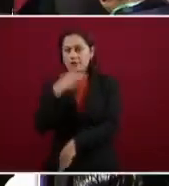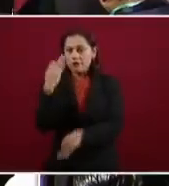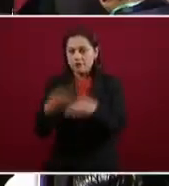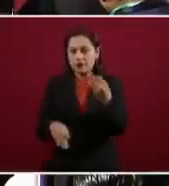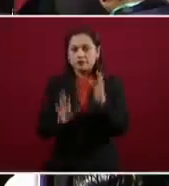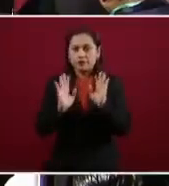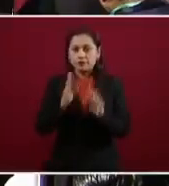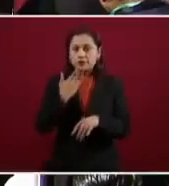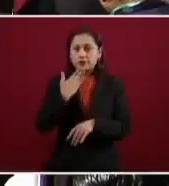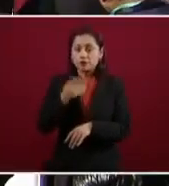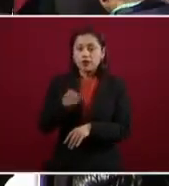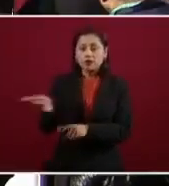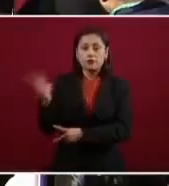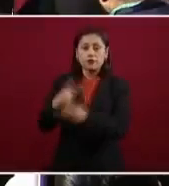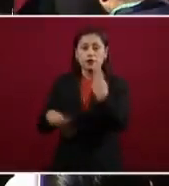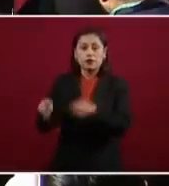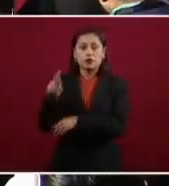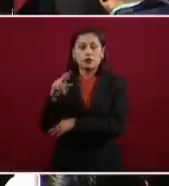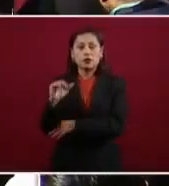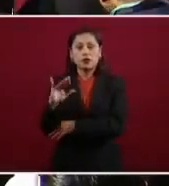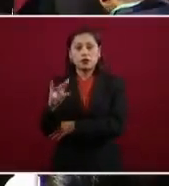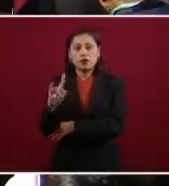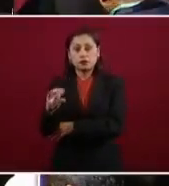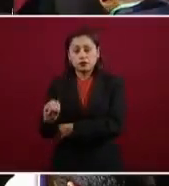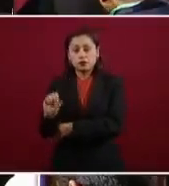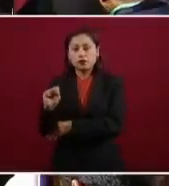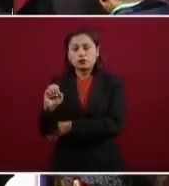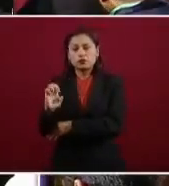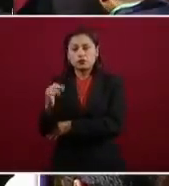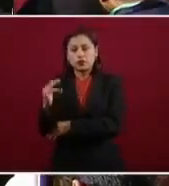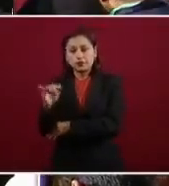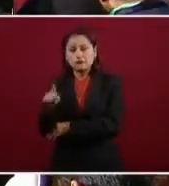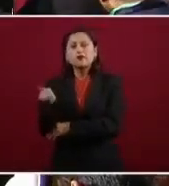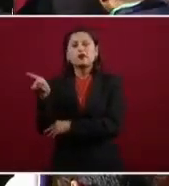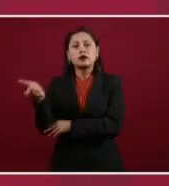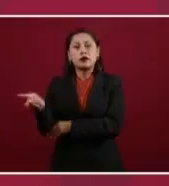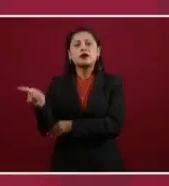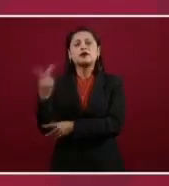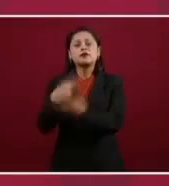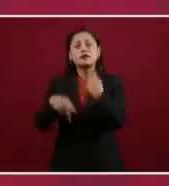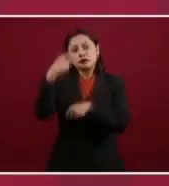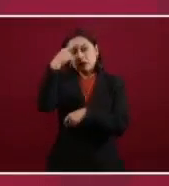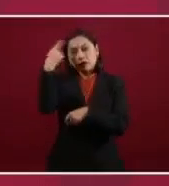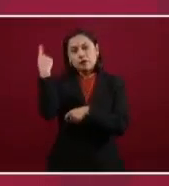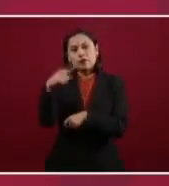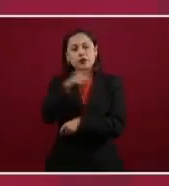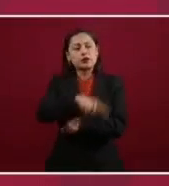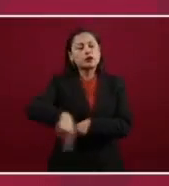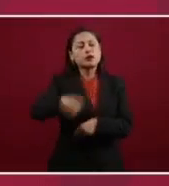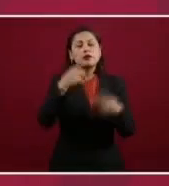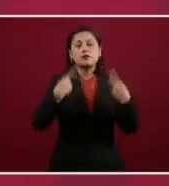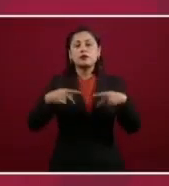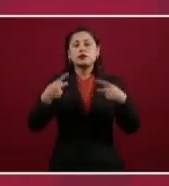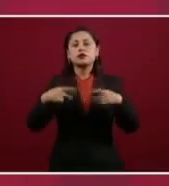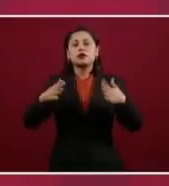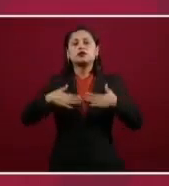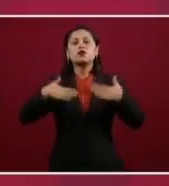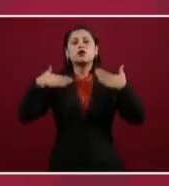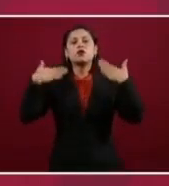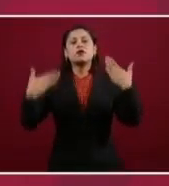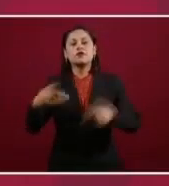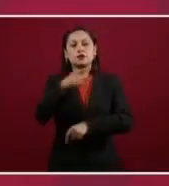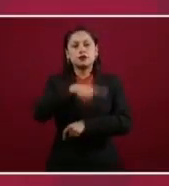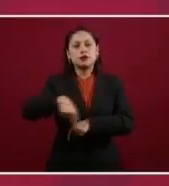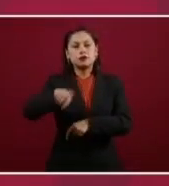también para asegurarle a los consumidores de que no van a ser estafados